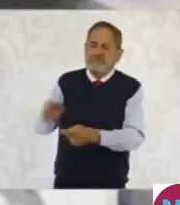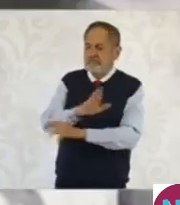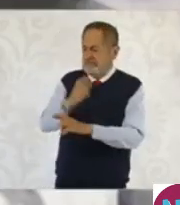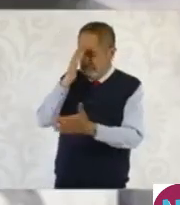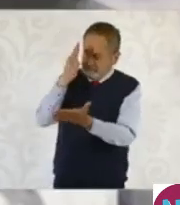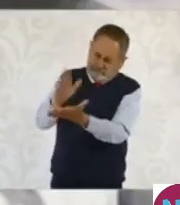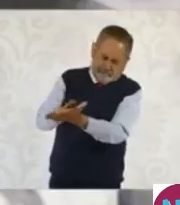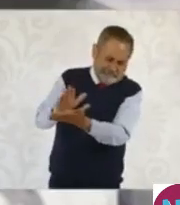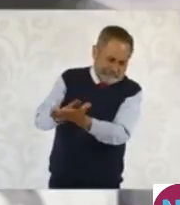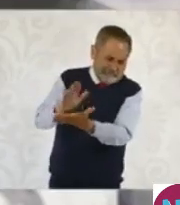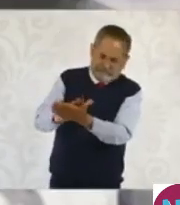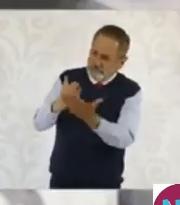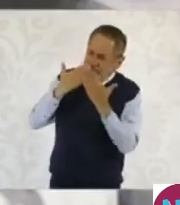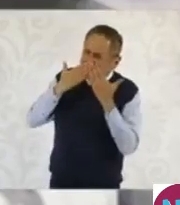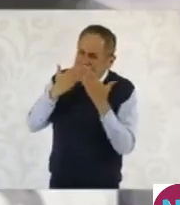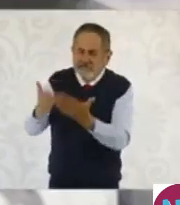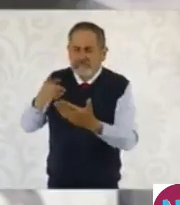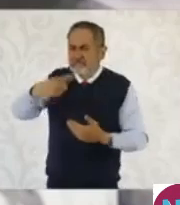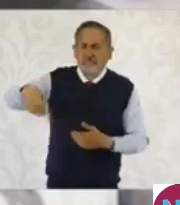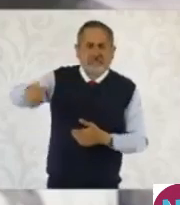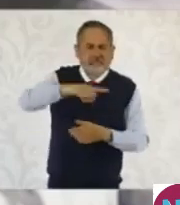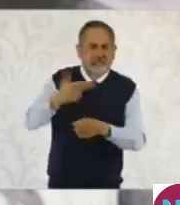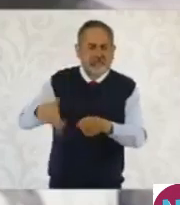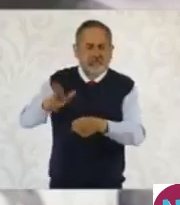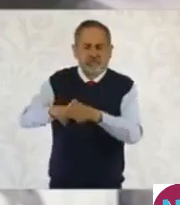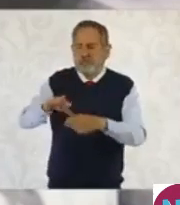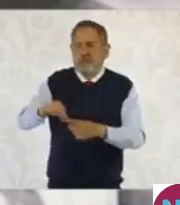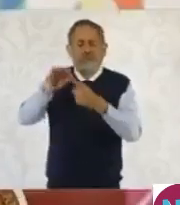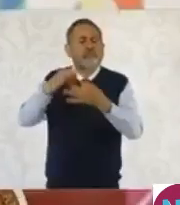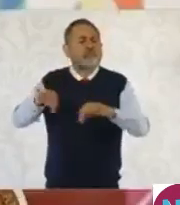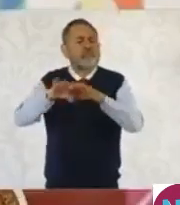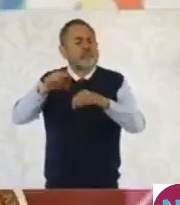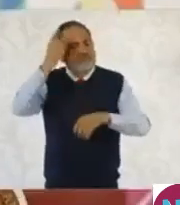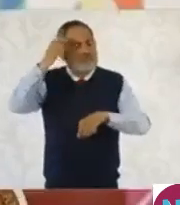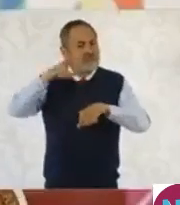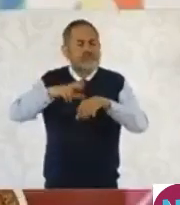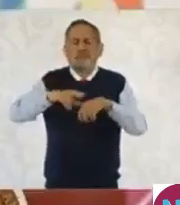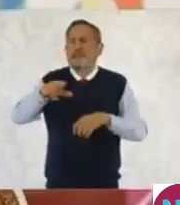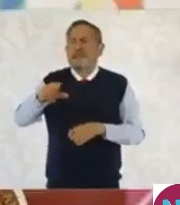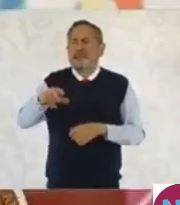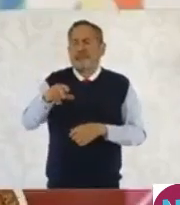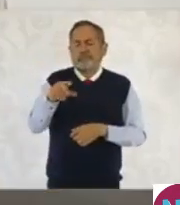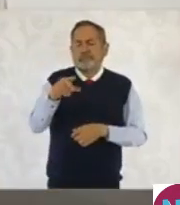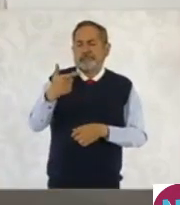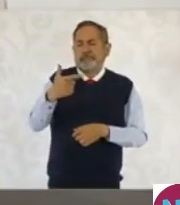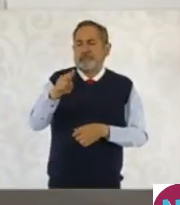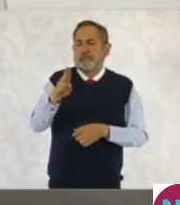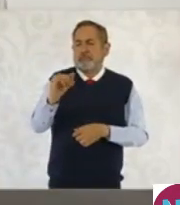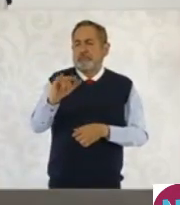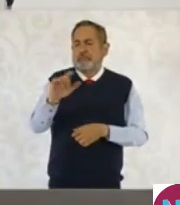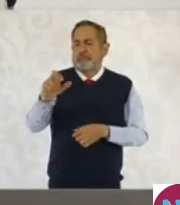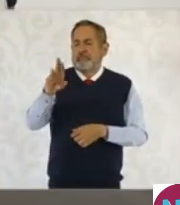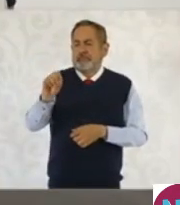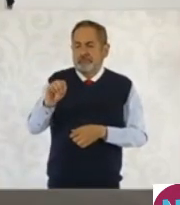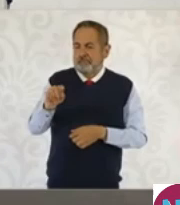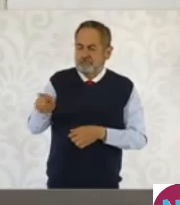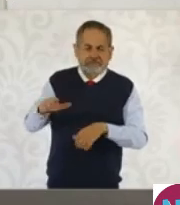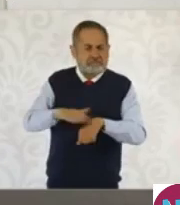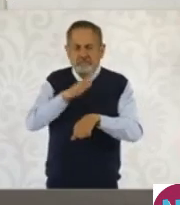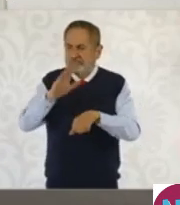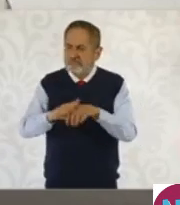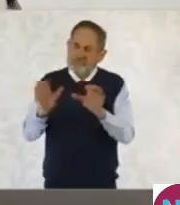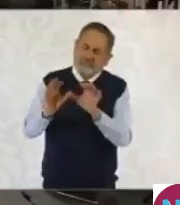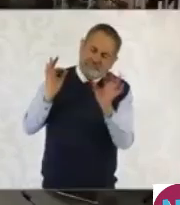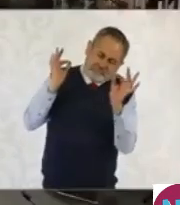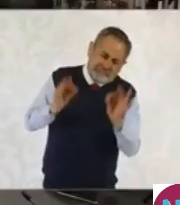personal de este hospital, y en particular a su director, el doctor Guillermo Saturno Chiu, que logró esta certificación. Muchas gracias, presidente.